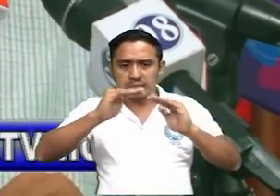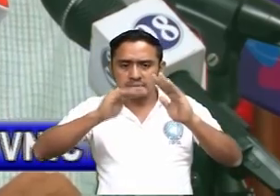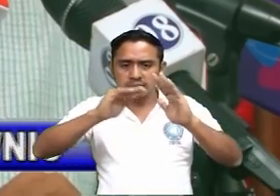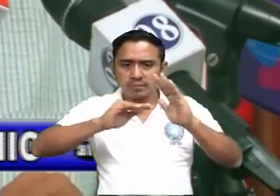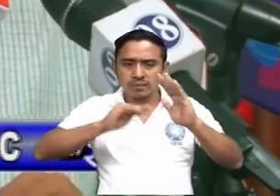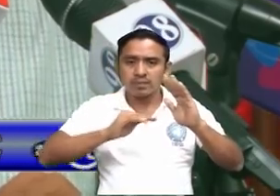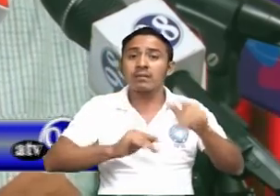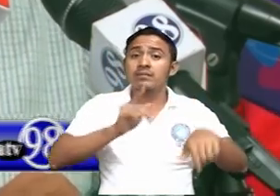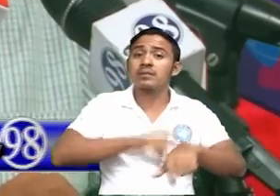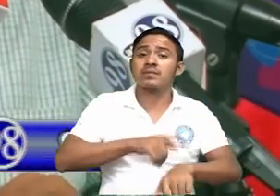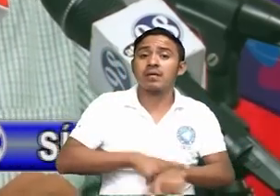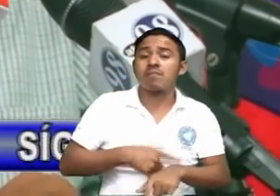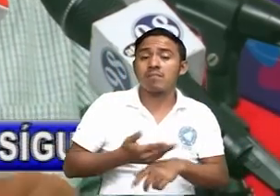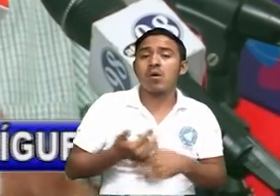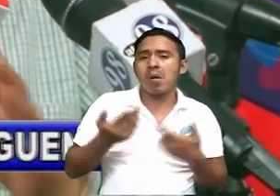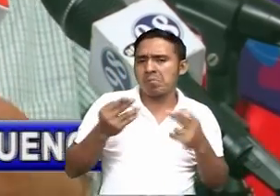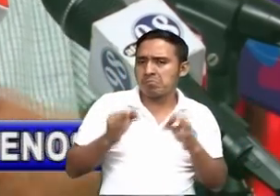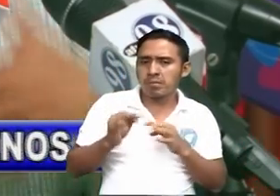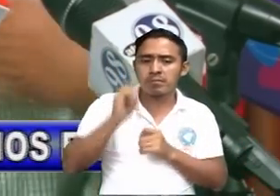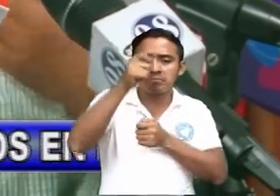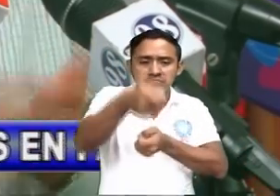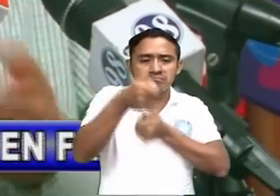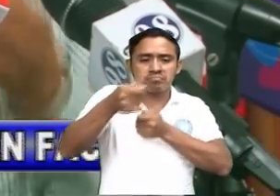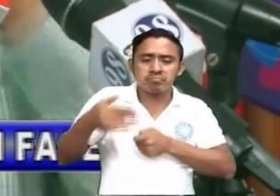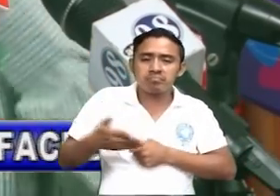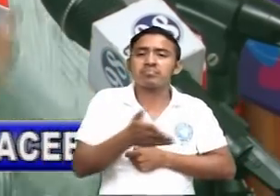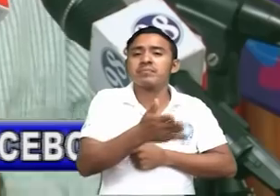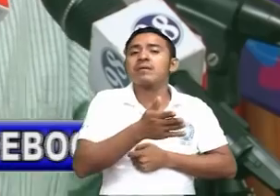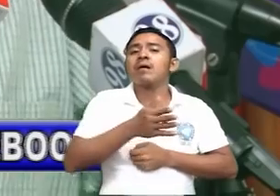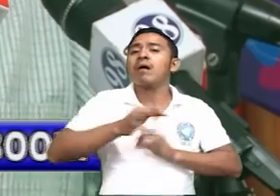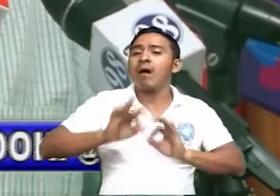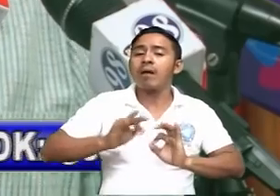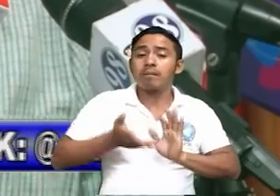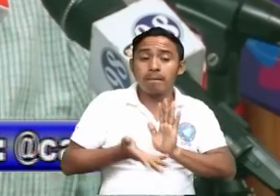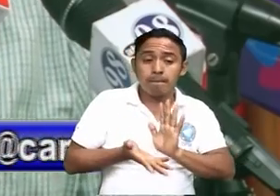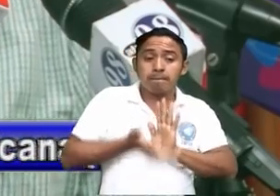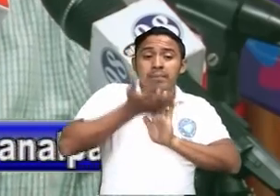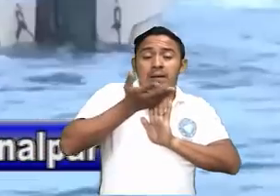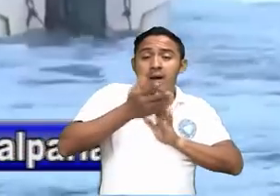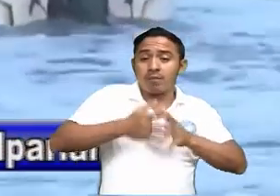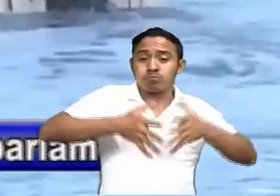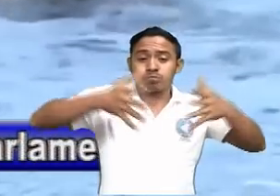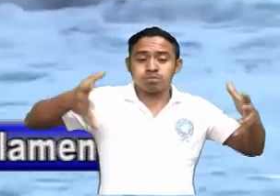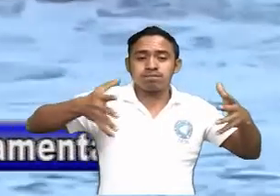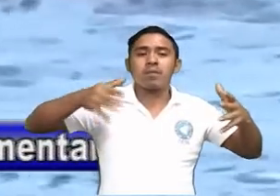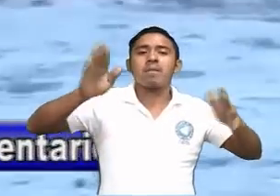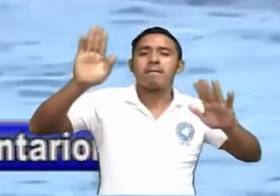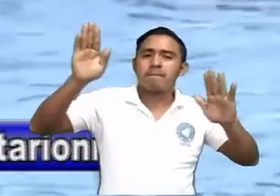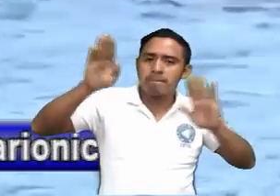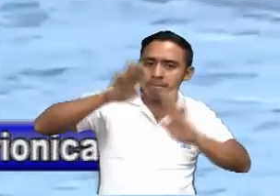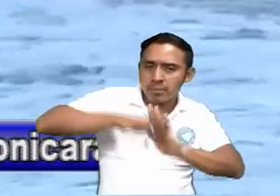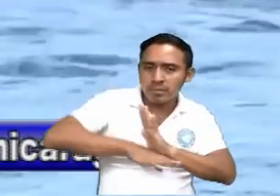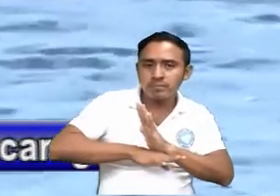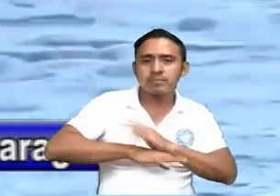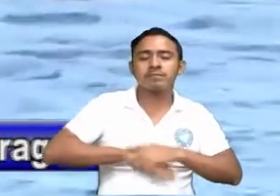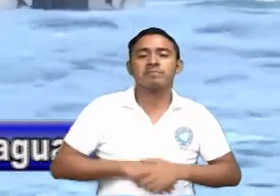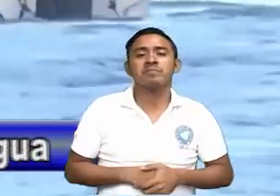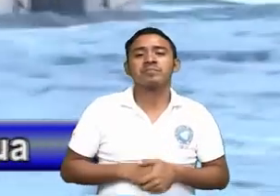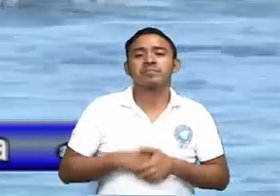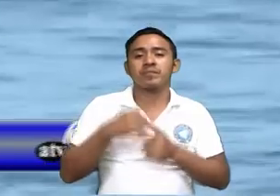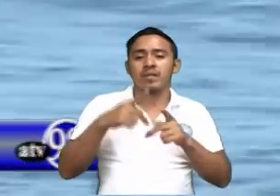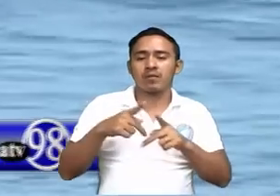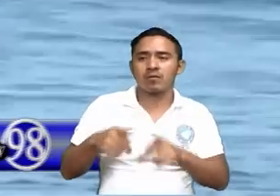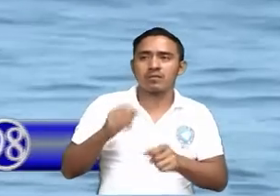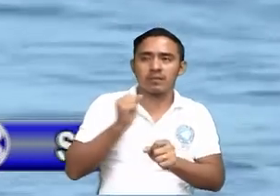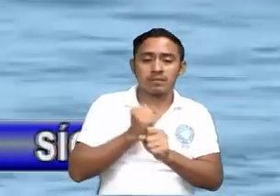ya entramos a una temporada normal de pesca y al incrementarse el volumen, entonces los precios se vienen a reducir. Los pescadores de la